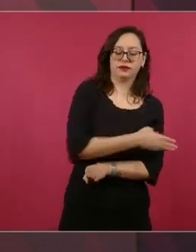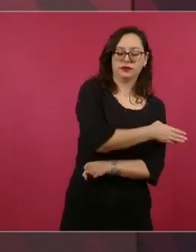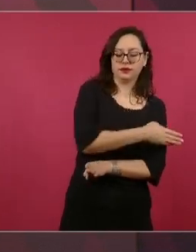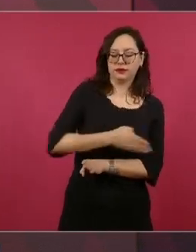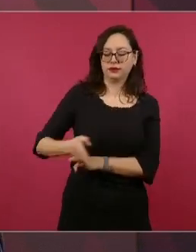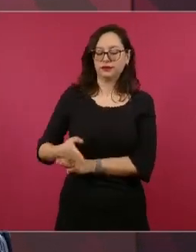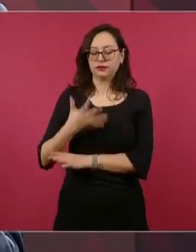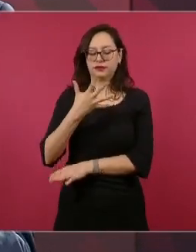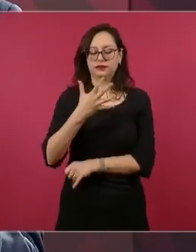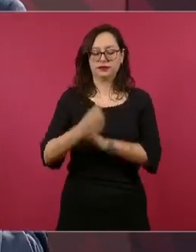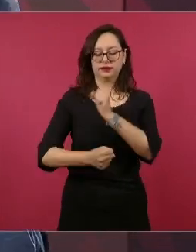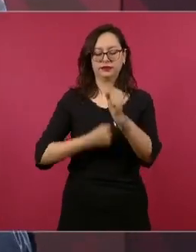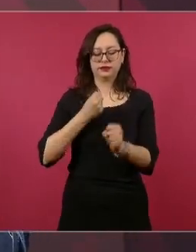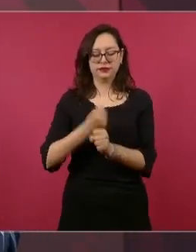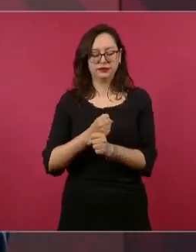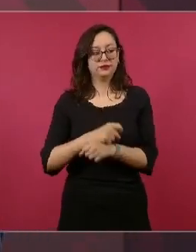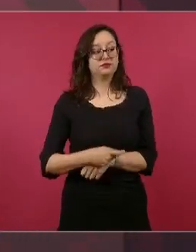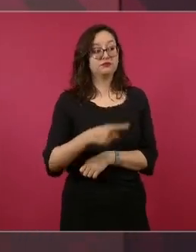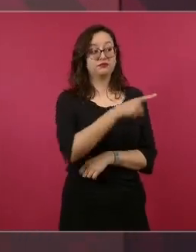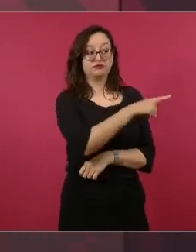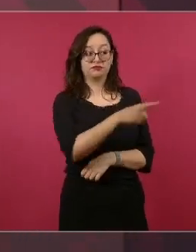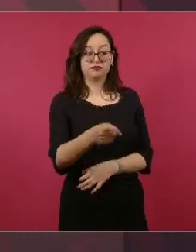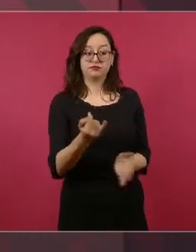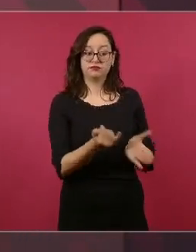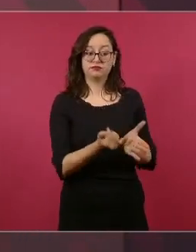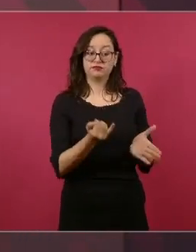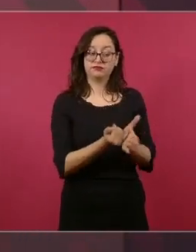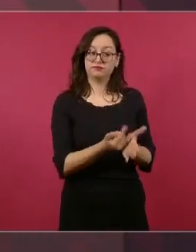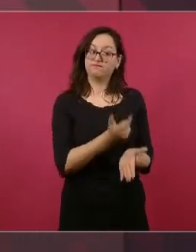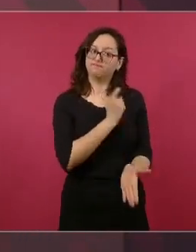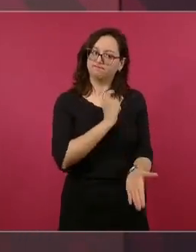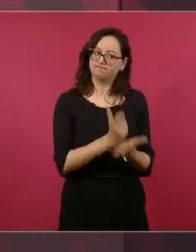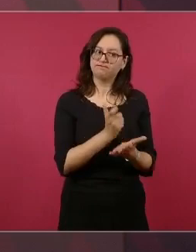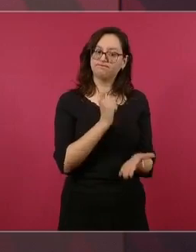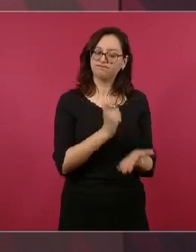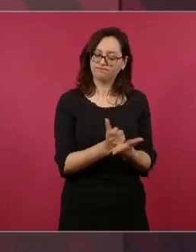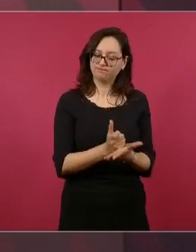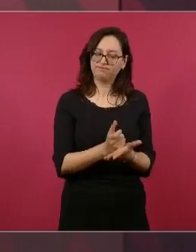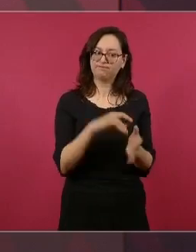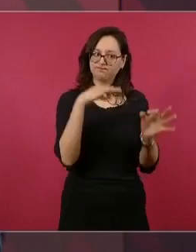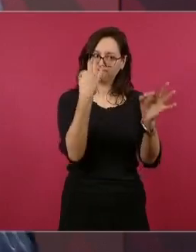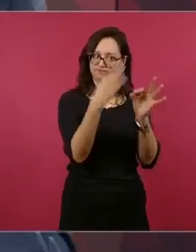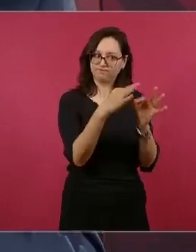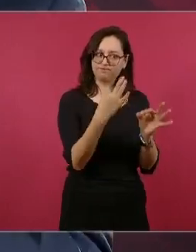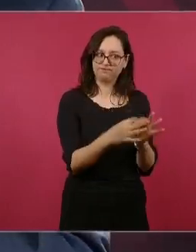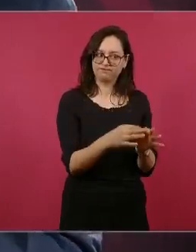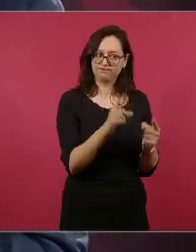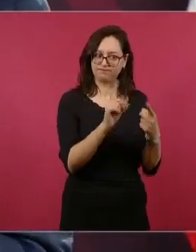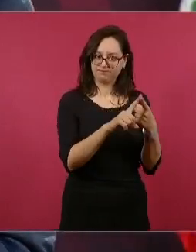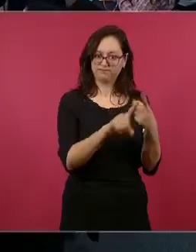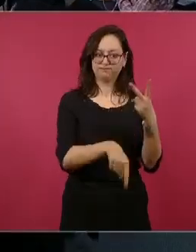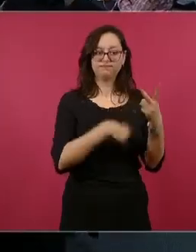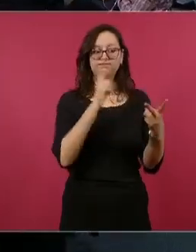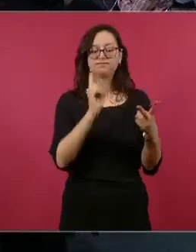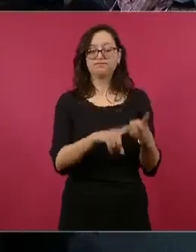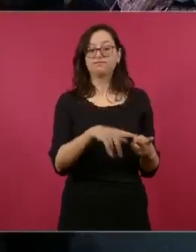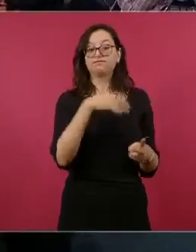ya avanzamos en no permitir la corrupción ya avanzamos en